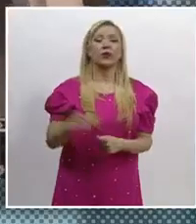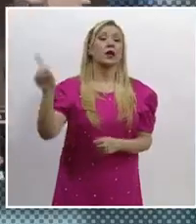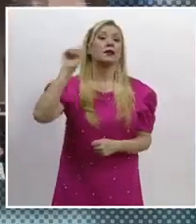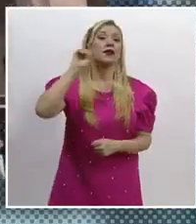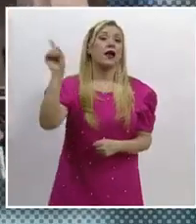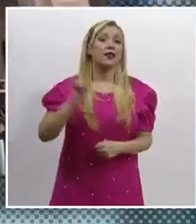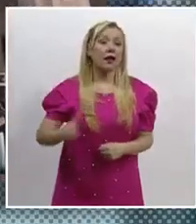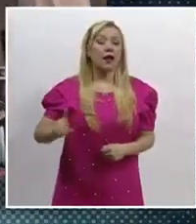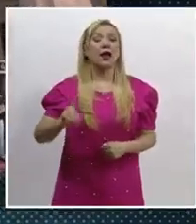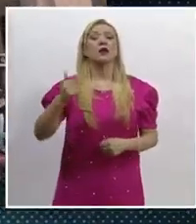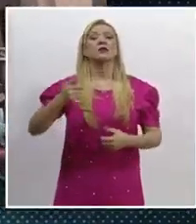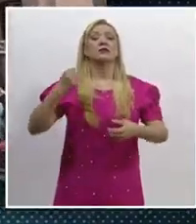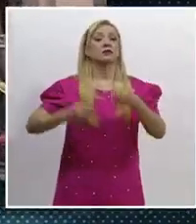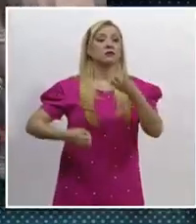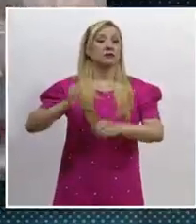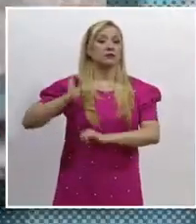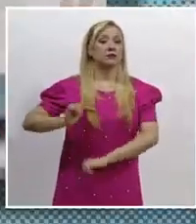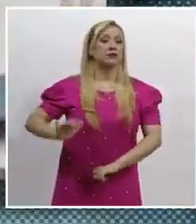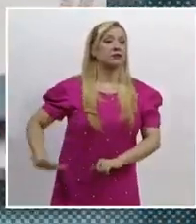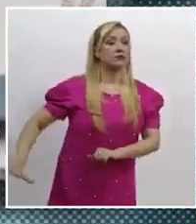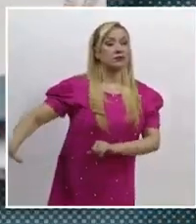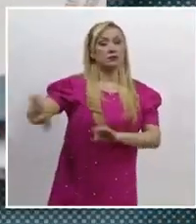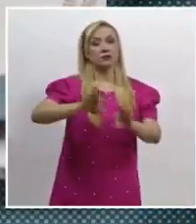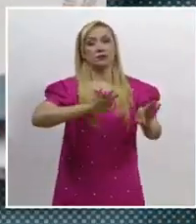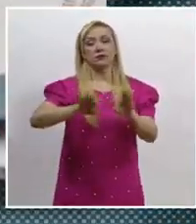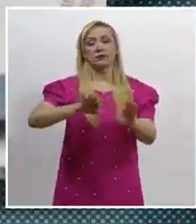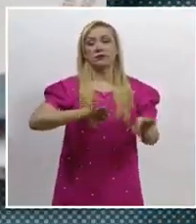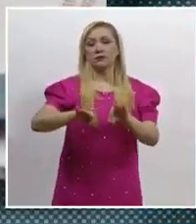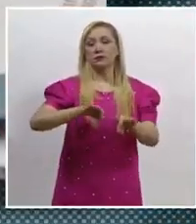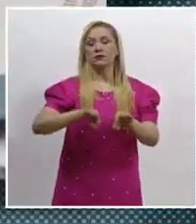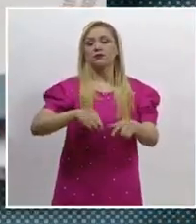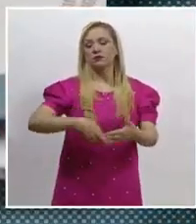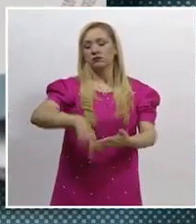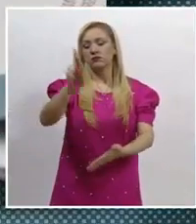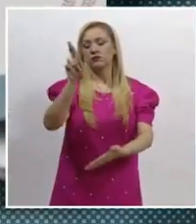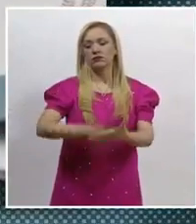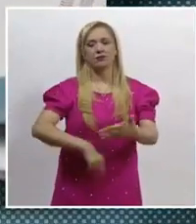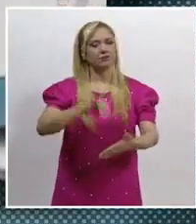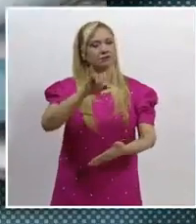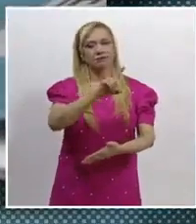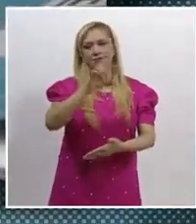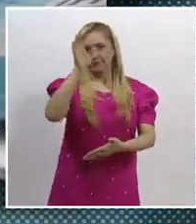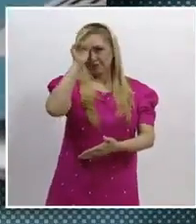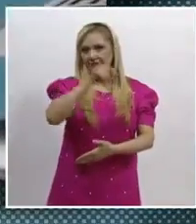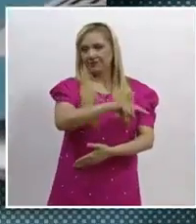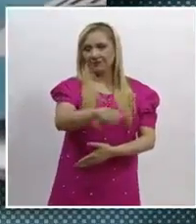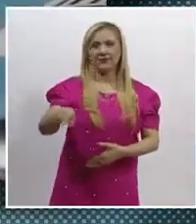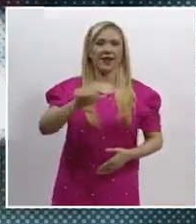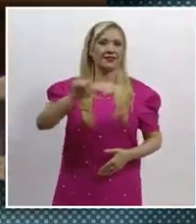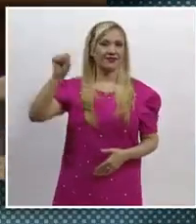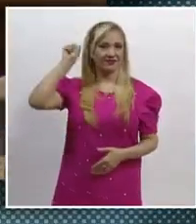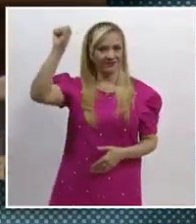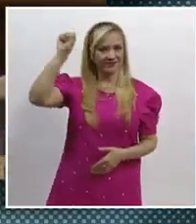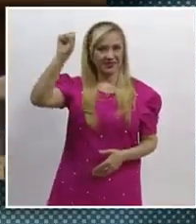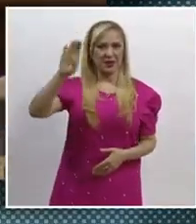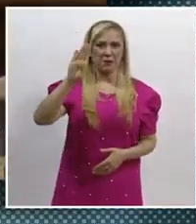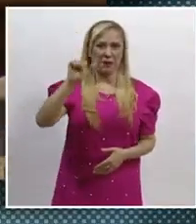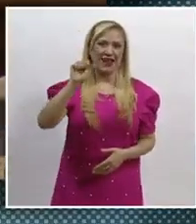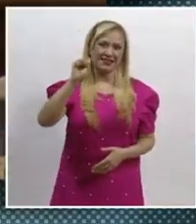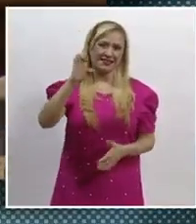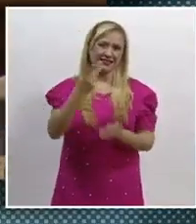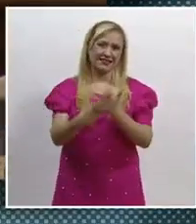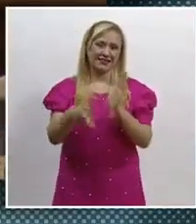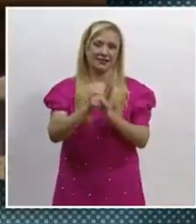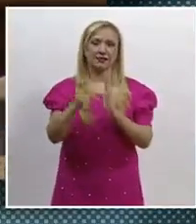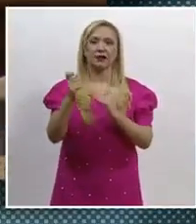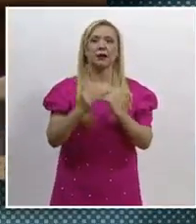Sindicato de Trabajadores al Servicio del Estado firmaron un convenio de prestaciones laborales para el personal sindicalizado, con un incremento